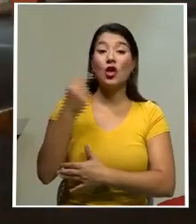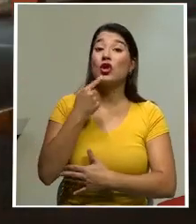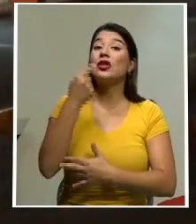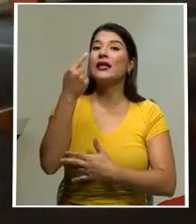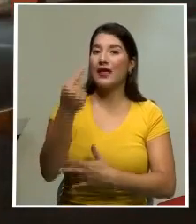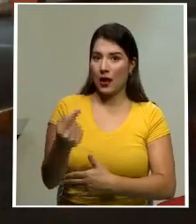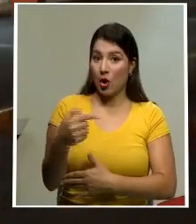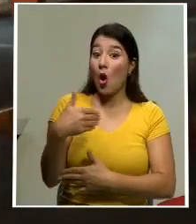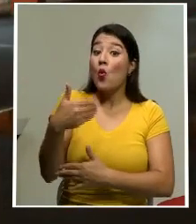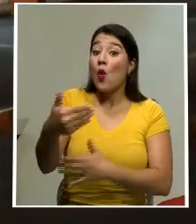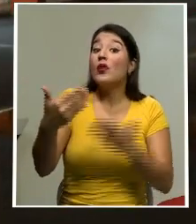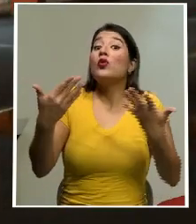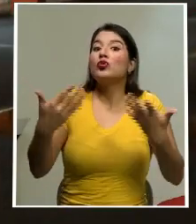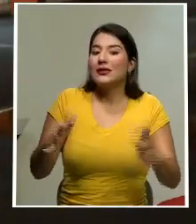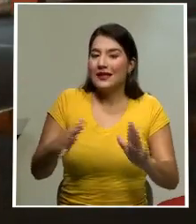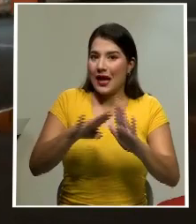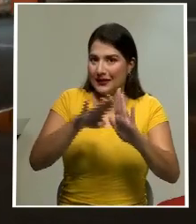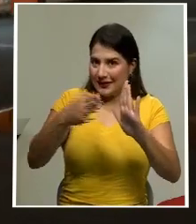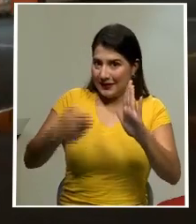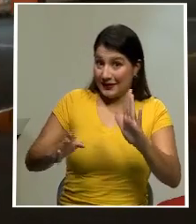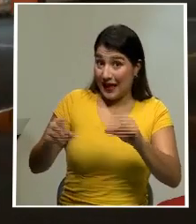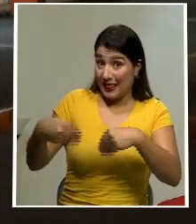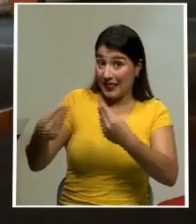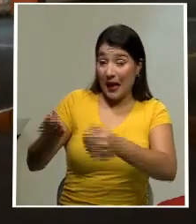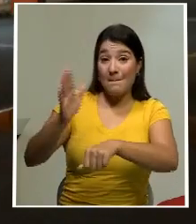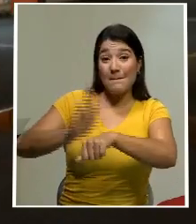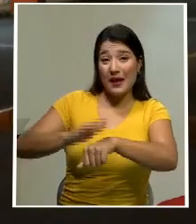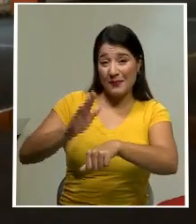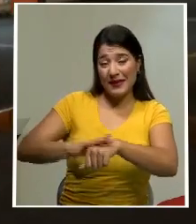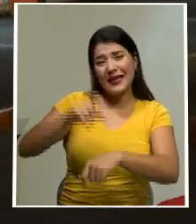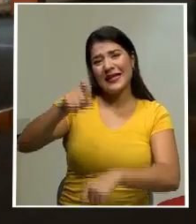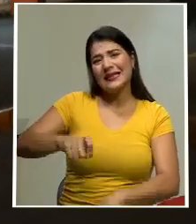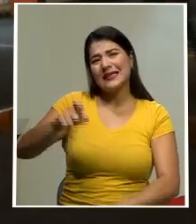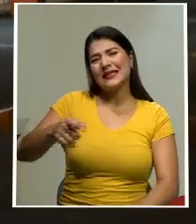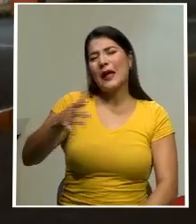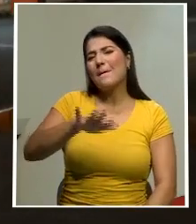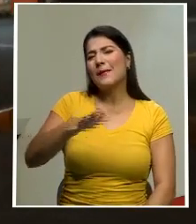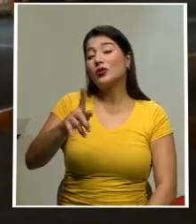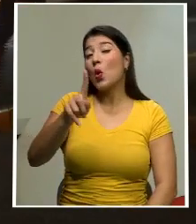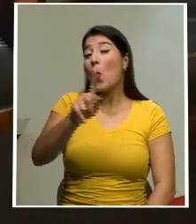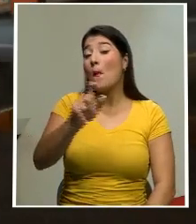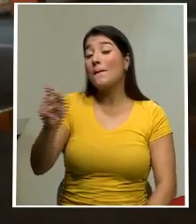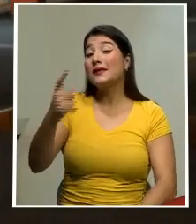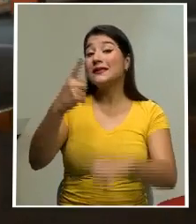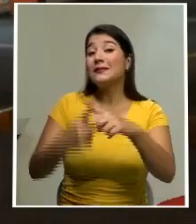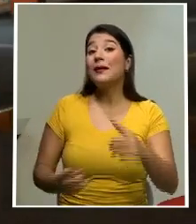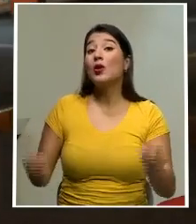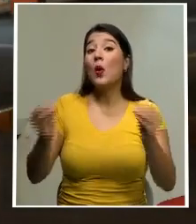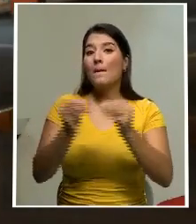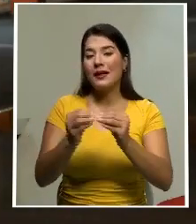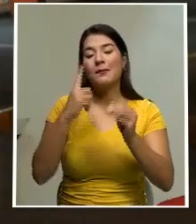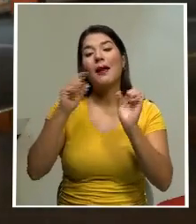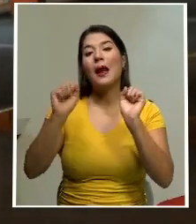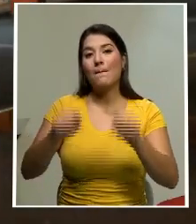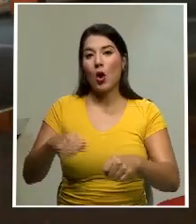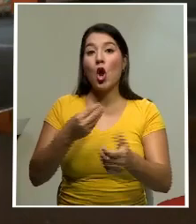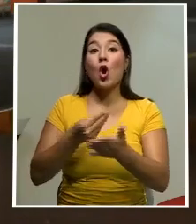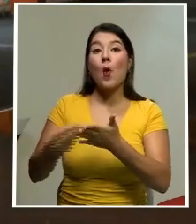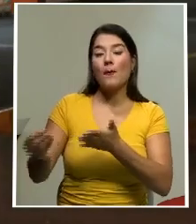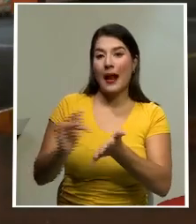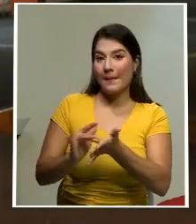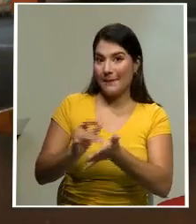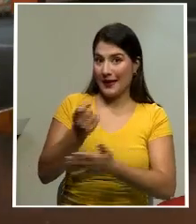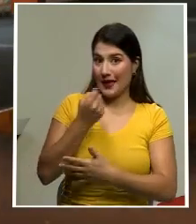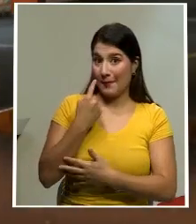de resolver esta situación podría tardarse cerca de mes y medio más para poder adquirir este